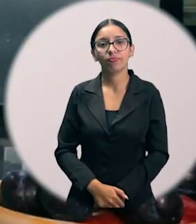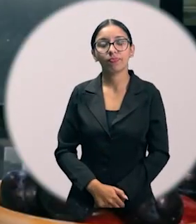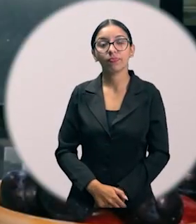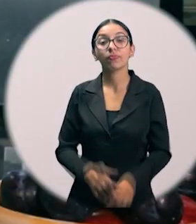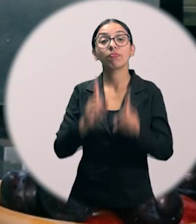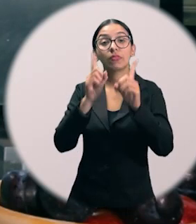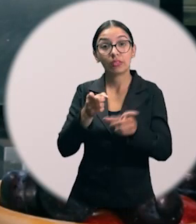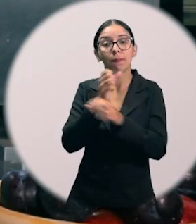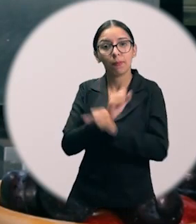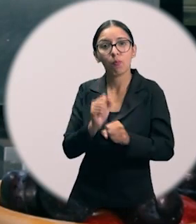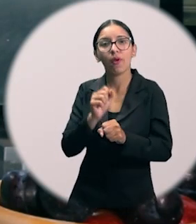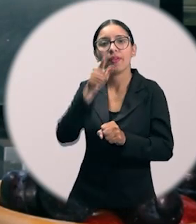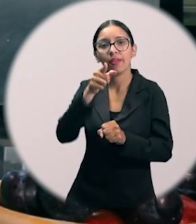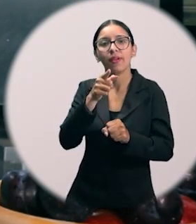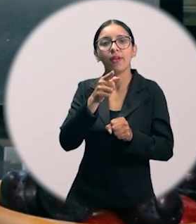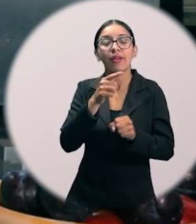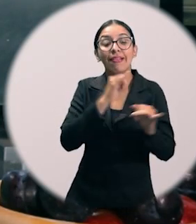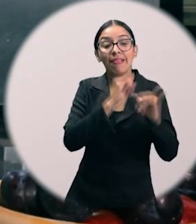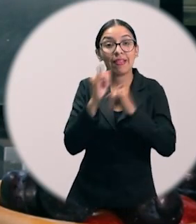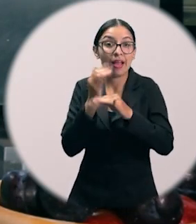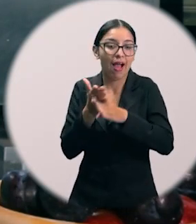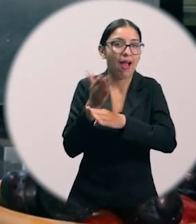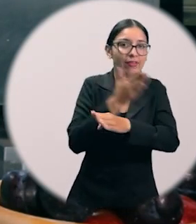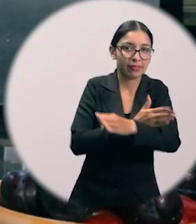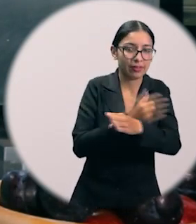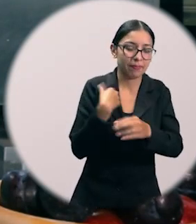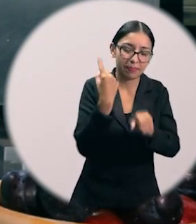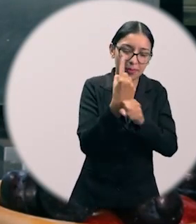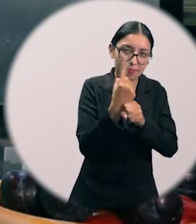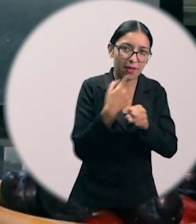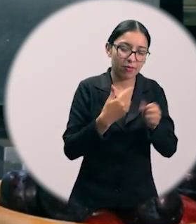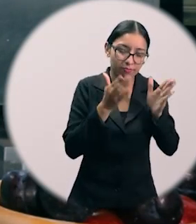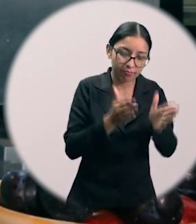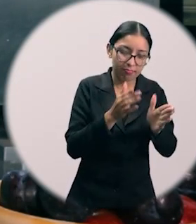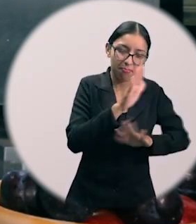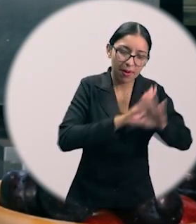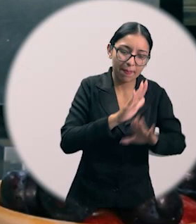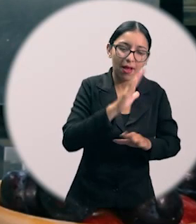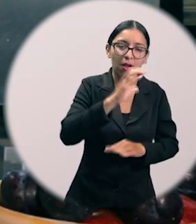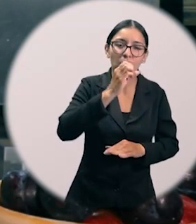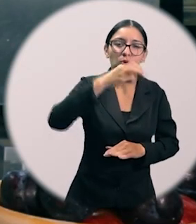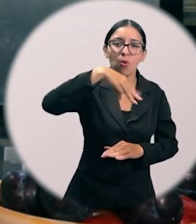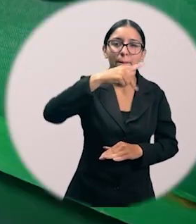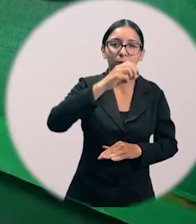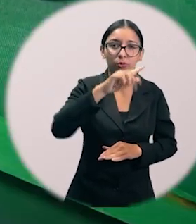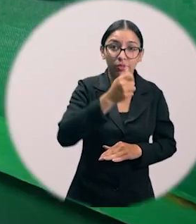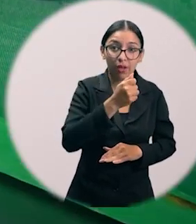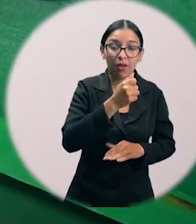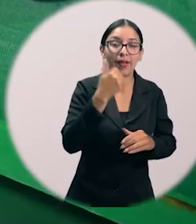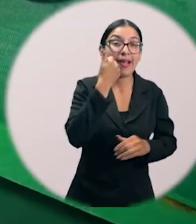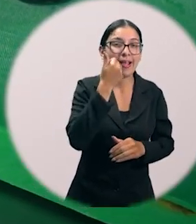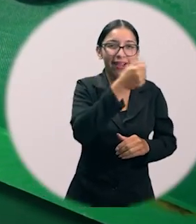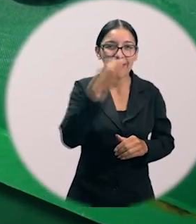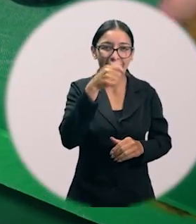y sobre todo que podemos ir haciendo por parte y con días de anticipación, porque podemos hacer las compotas y poner en la heladera y armar